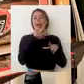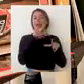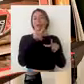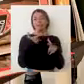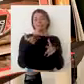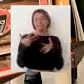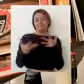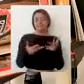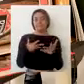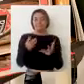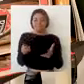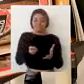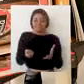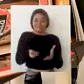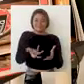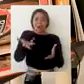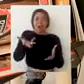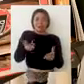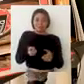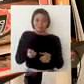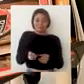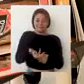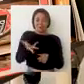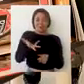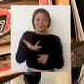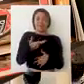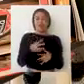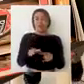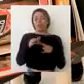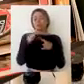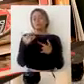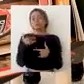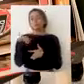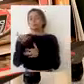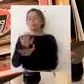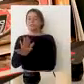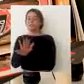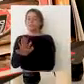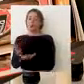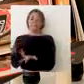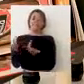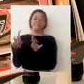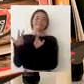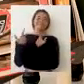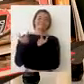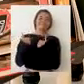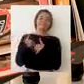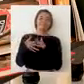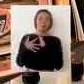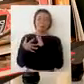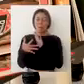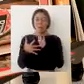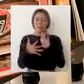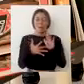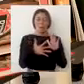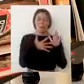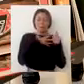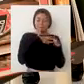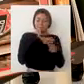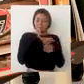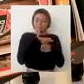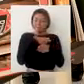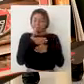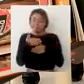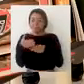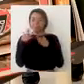dados. Unos dados muy especiales que ya van a ir conociendo y nos van a ir mostrando a lo largo de